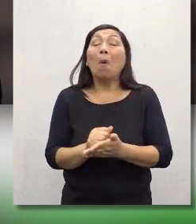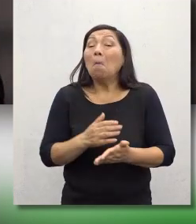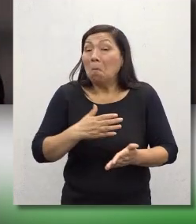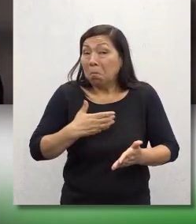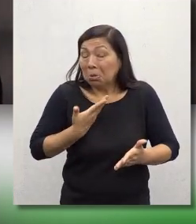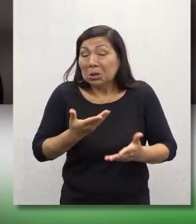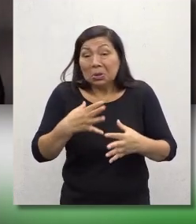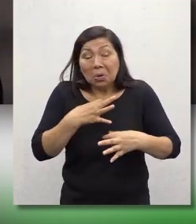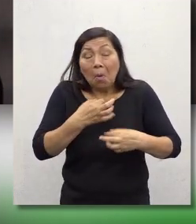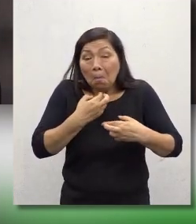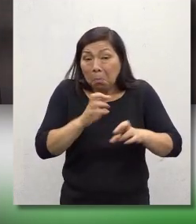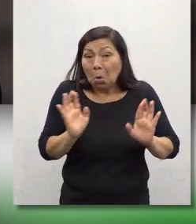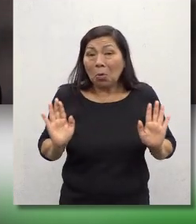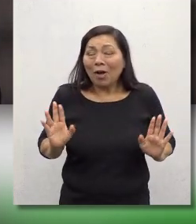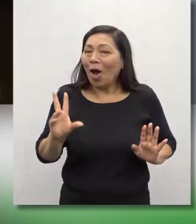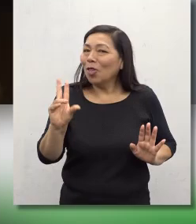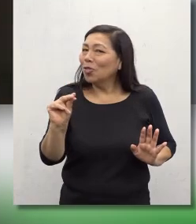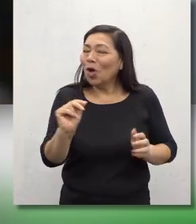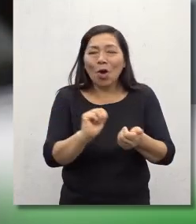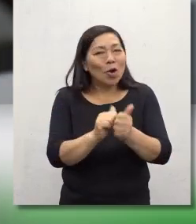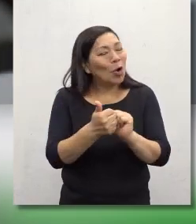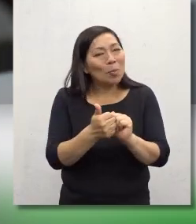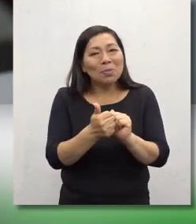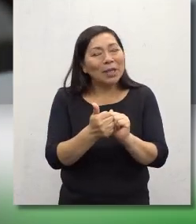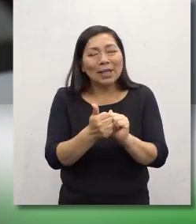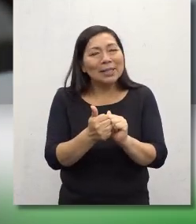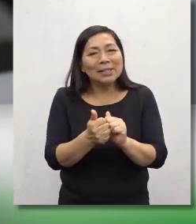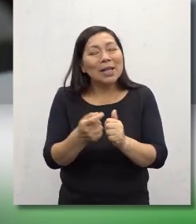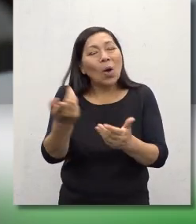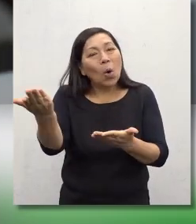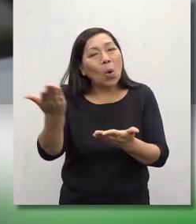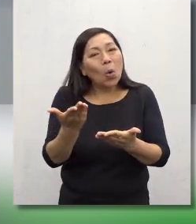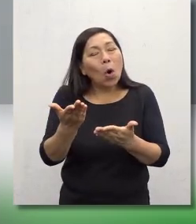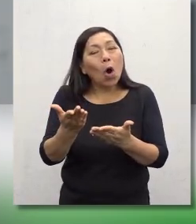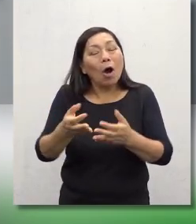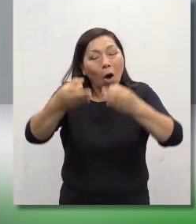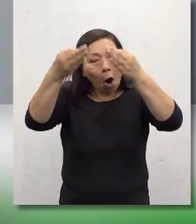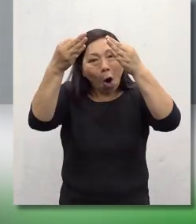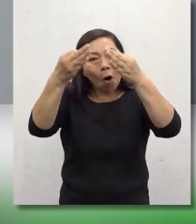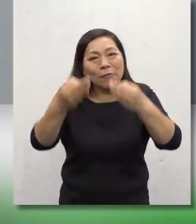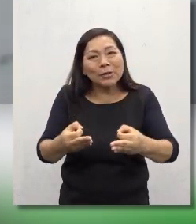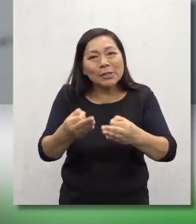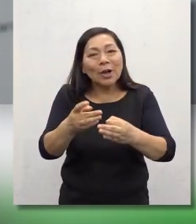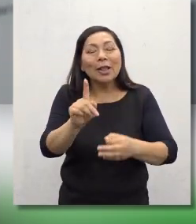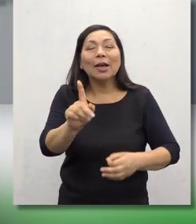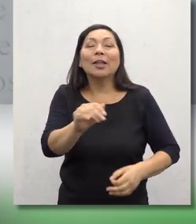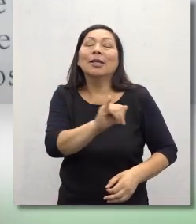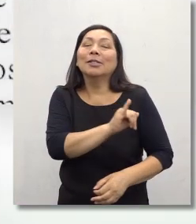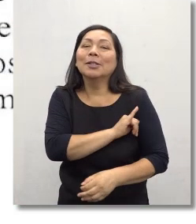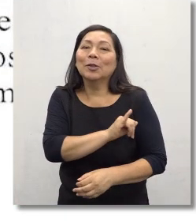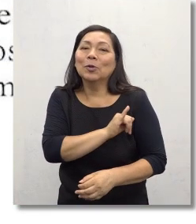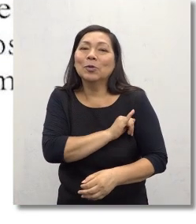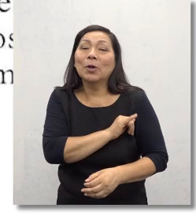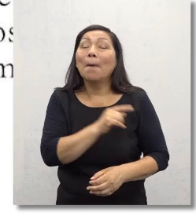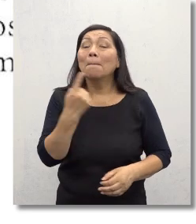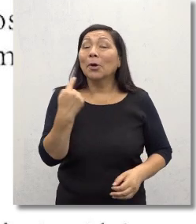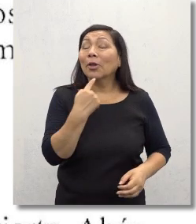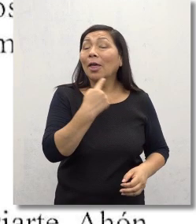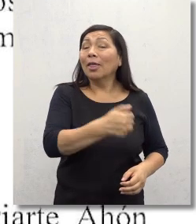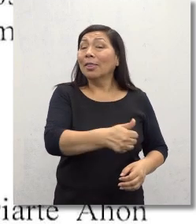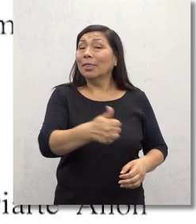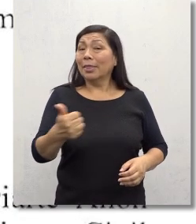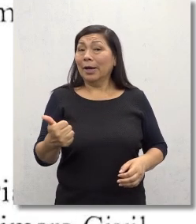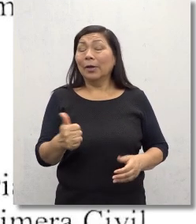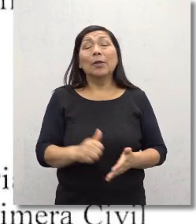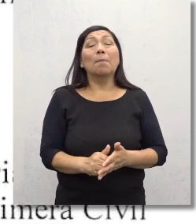pueda ser de interés público no convierte dicha cuenta en una oficial o institucional. Por otro lado,